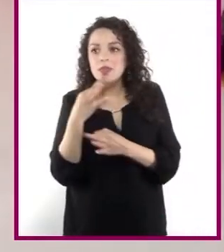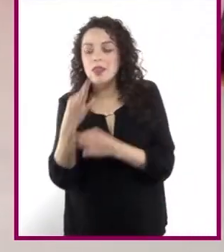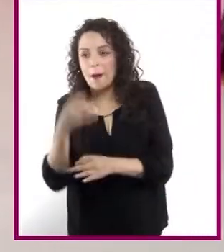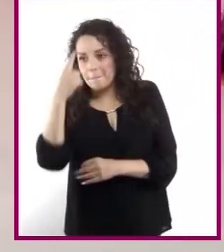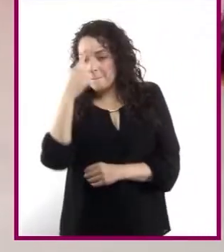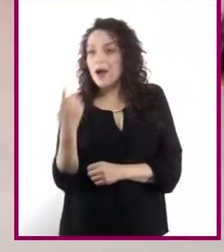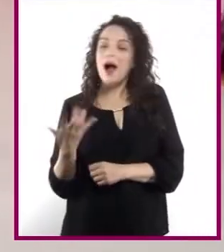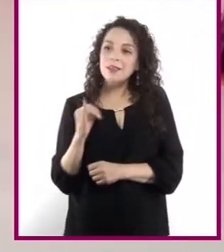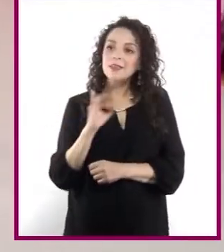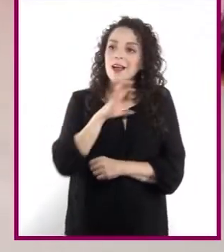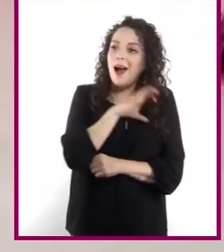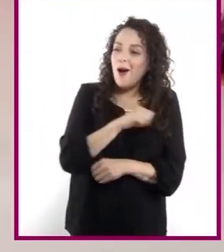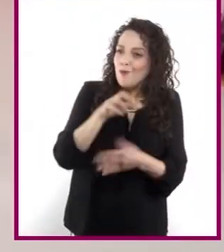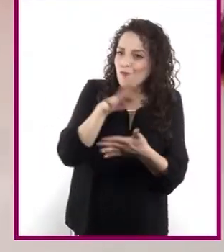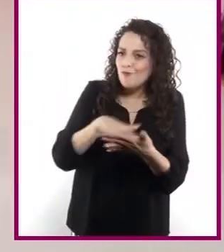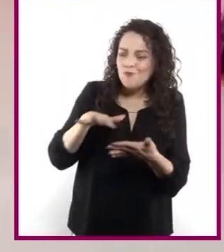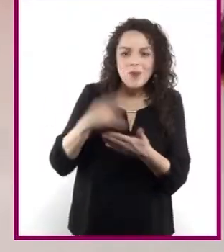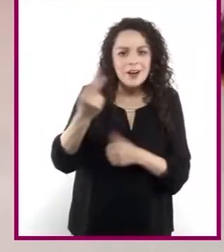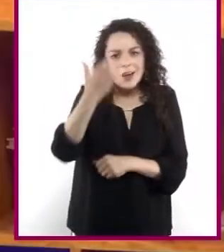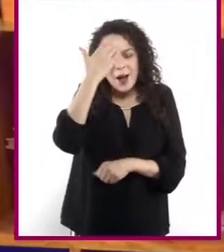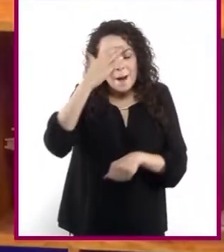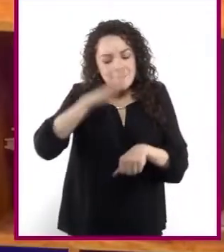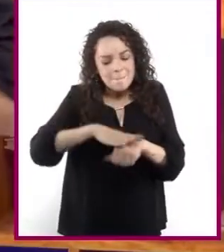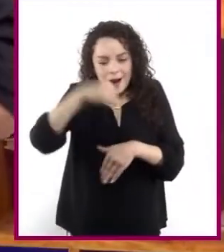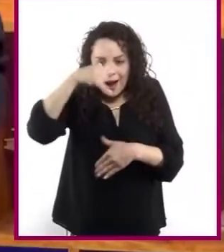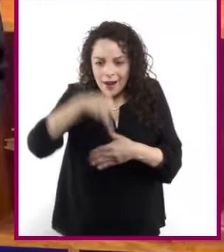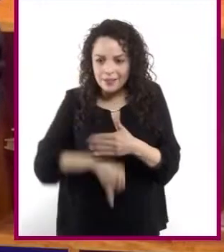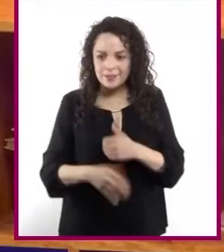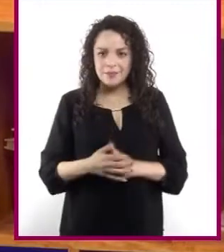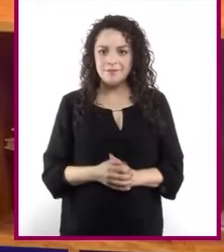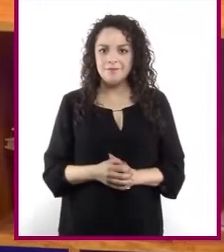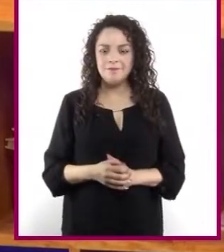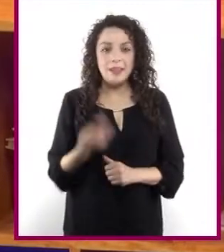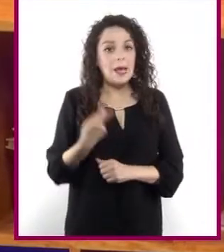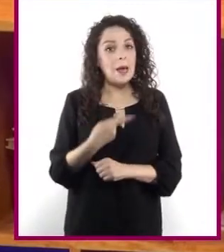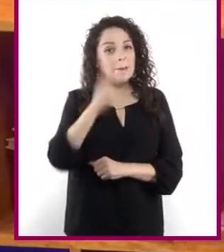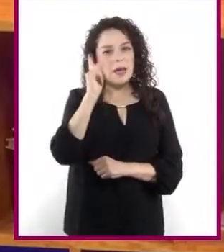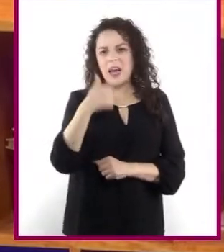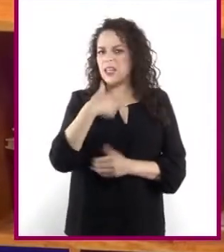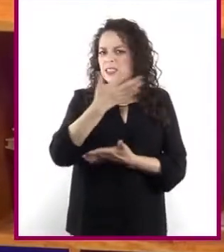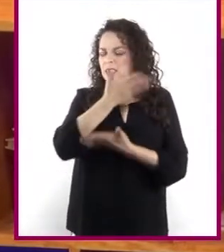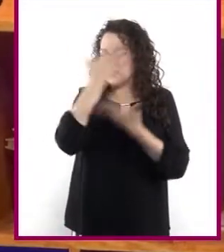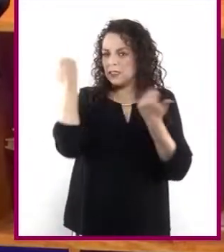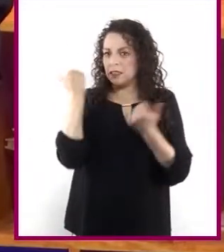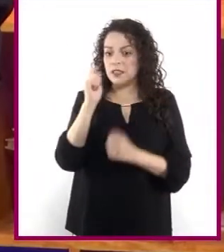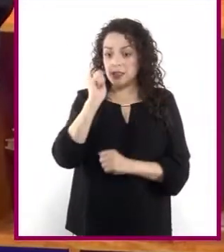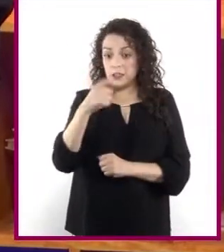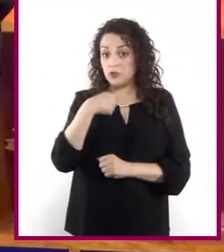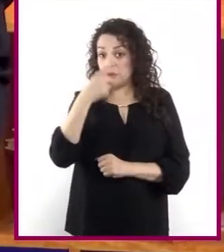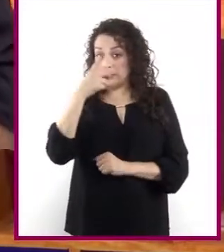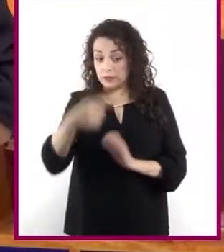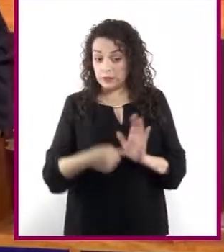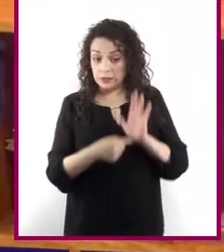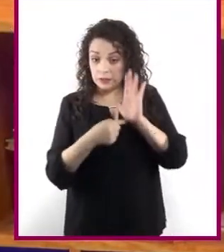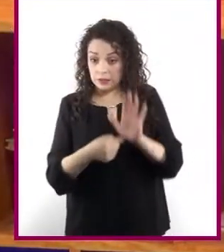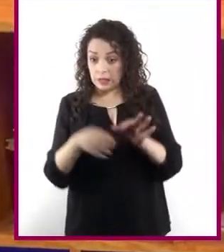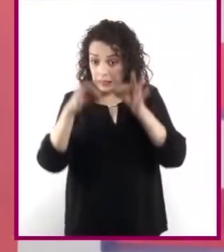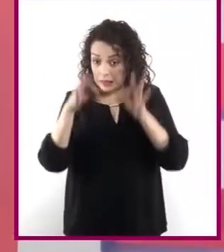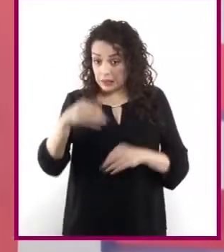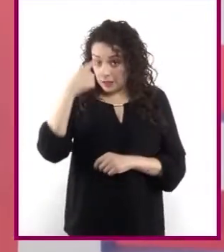lectura y conocer más. Lo que no sé es si lo que le señalé fue correcto para que leyera